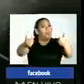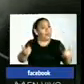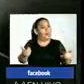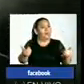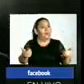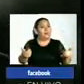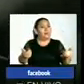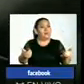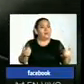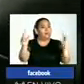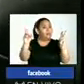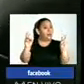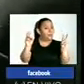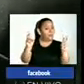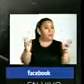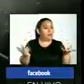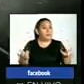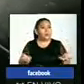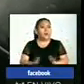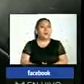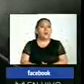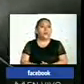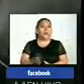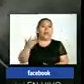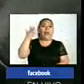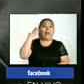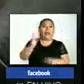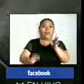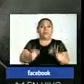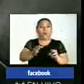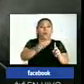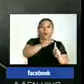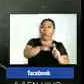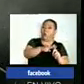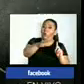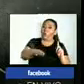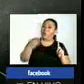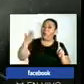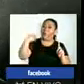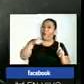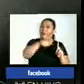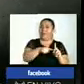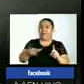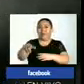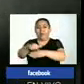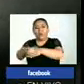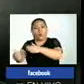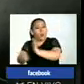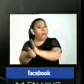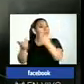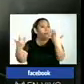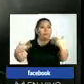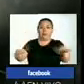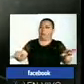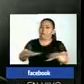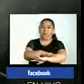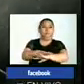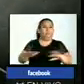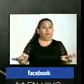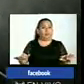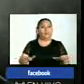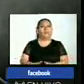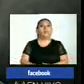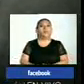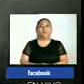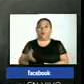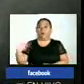el proceso de antejuicio que se llevó, ya que se finalizó totalmente. Y